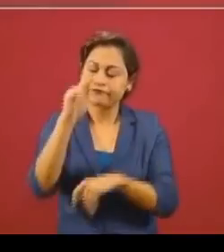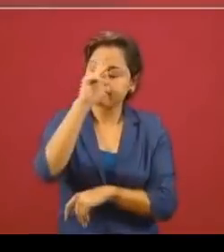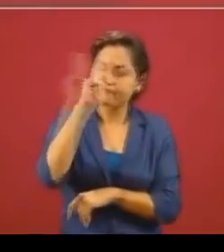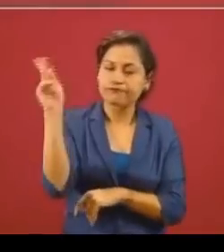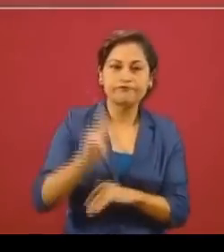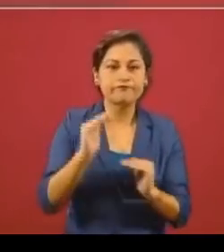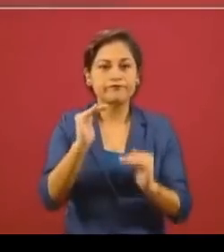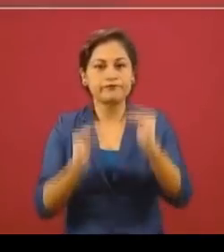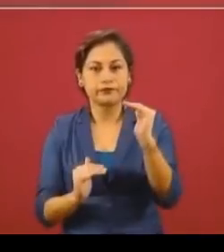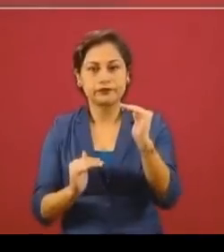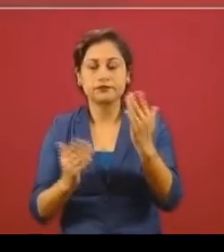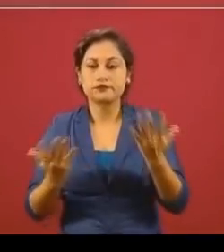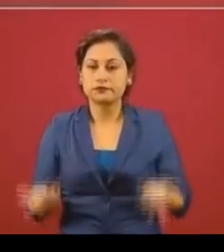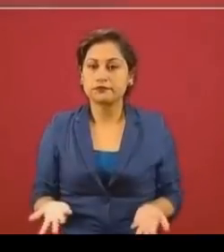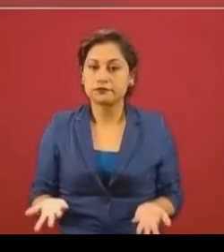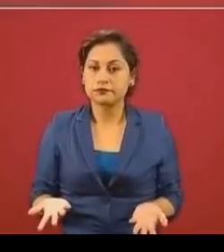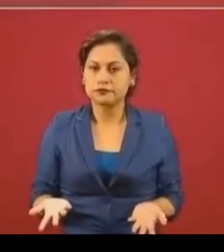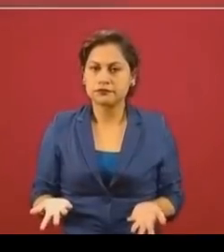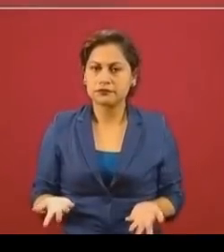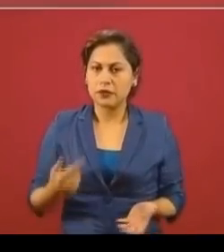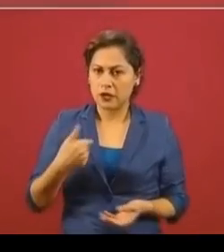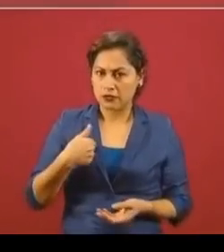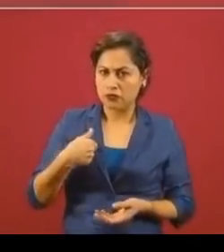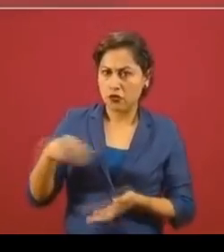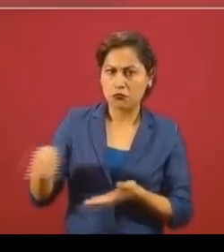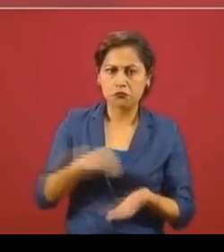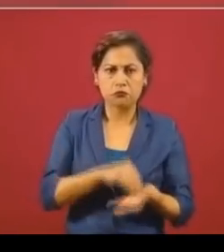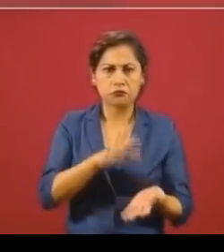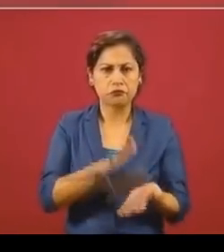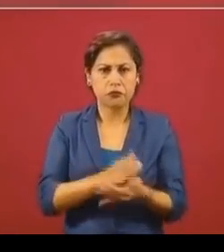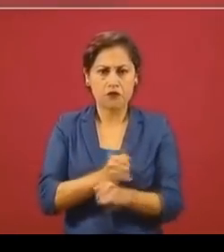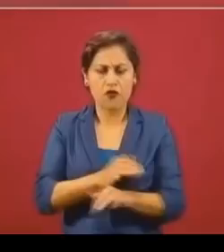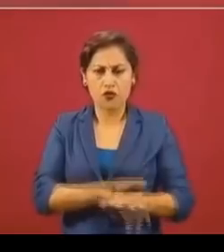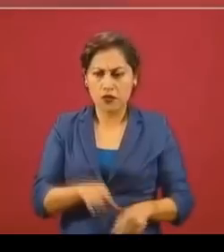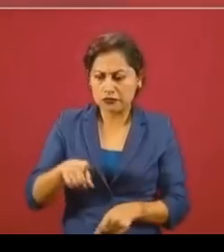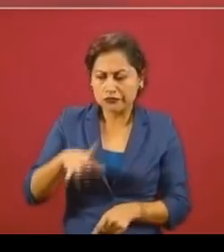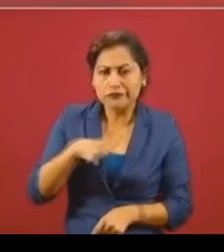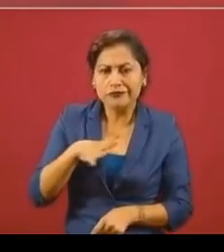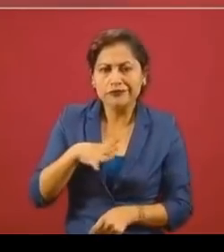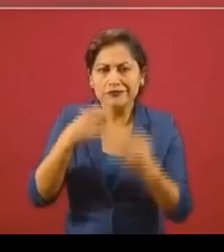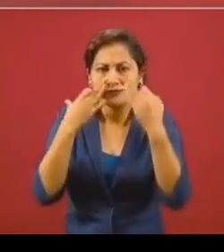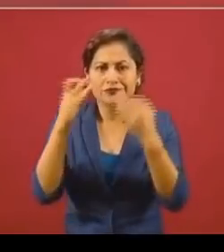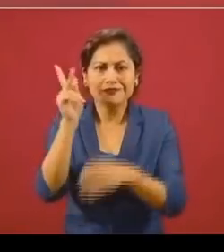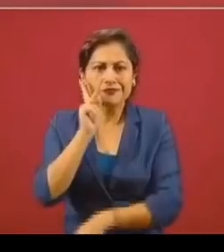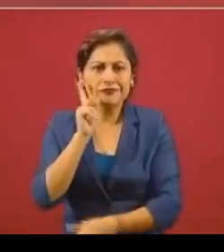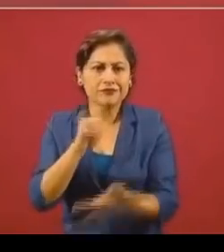Y están los datos. ¿Y saben quiénes ofrecen los